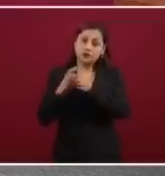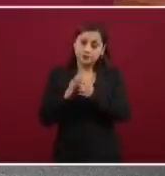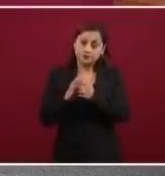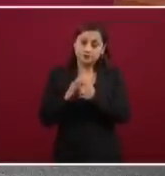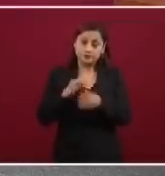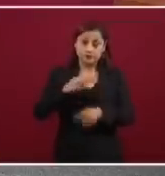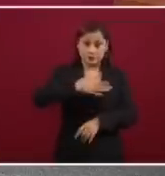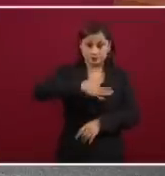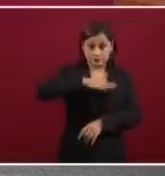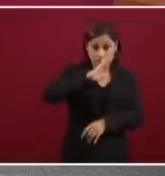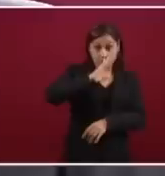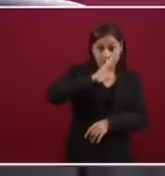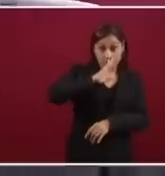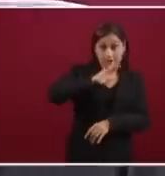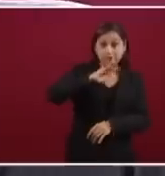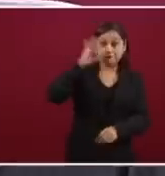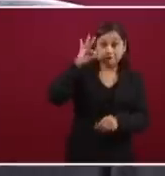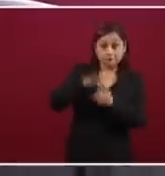Rosario.